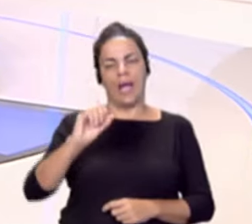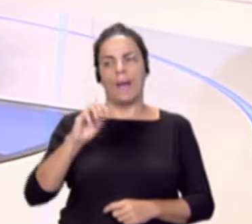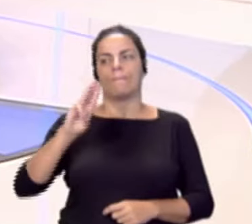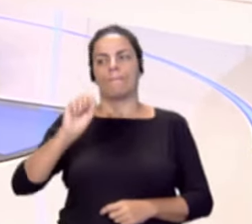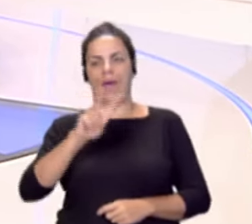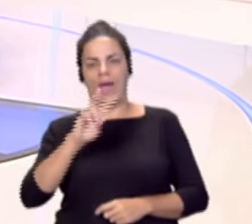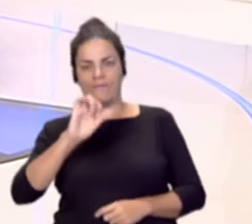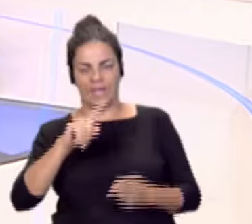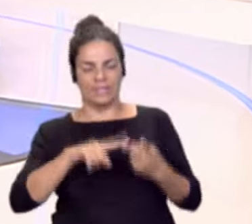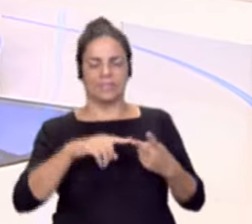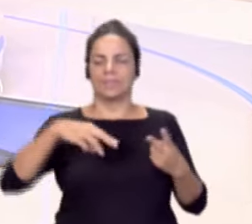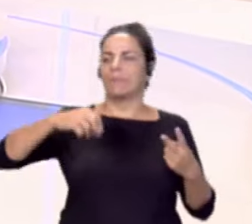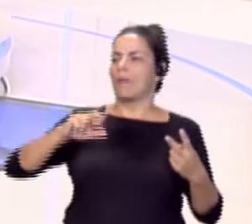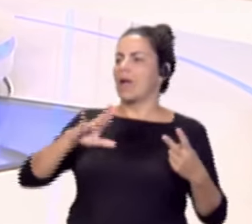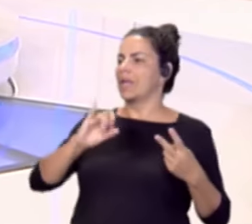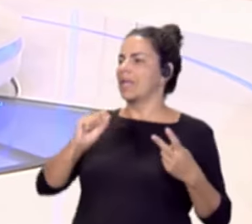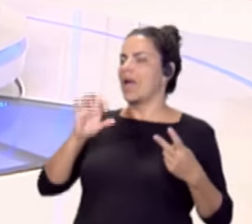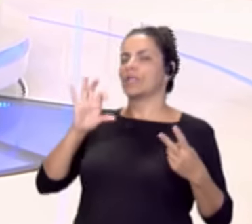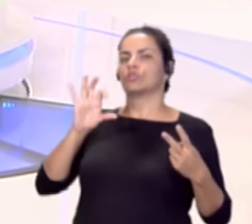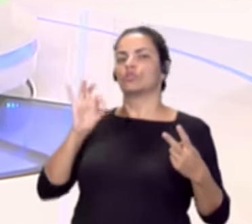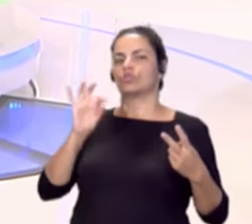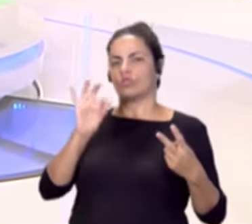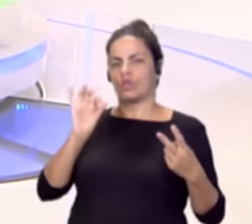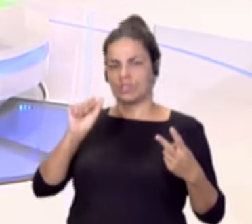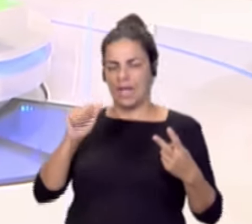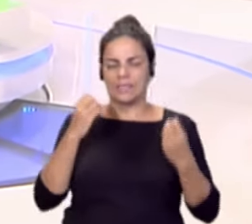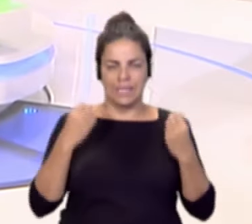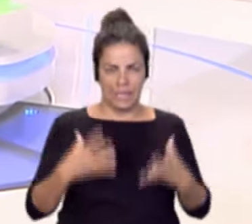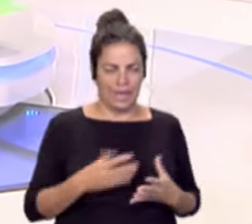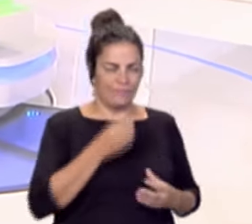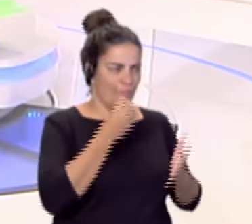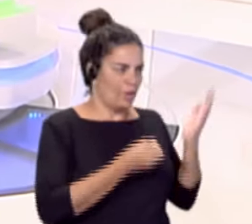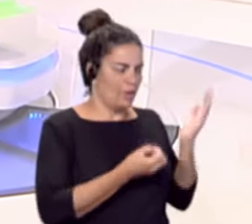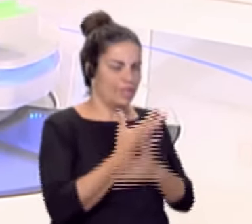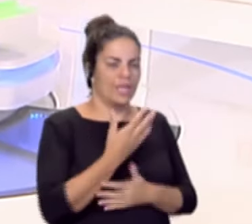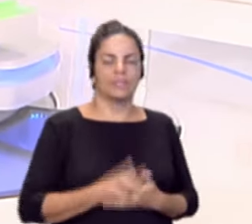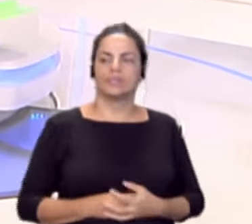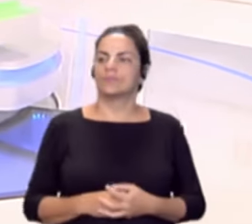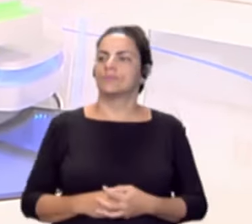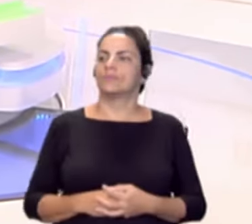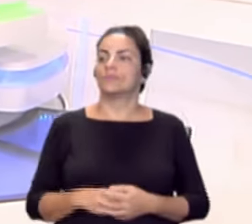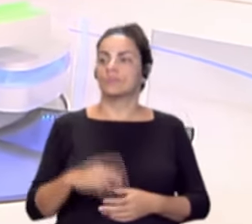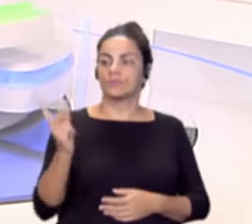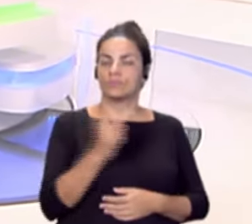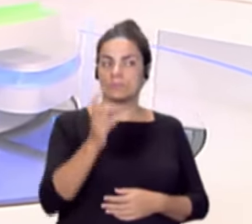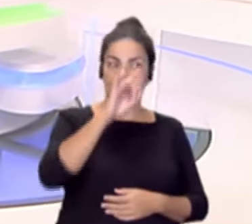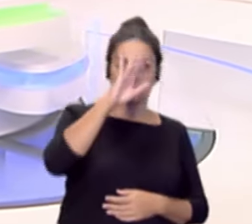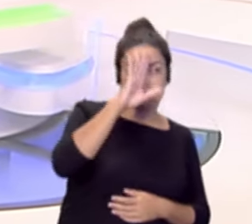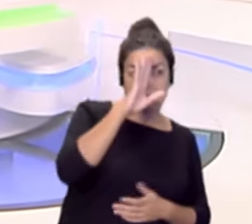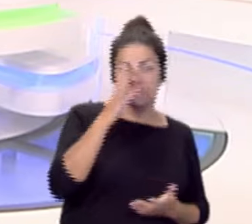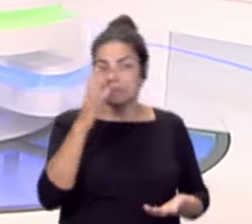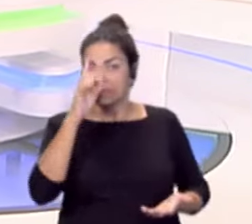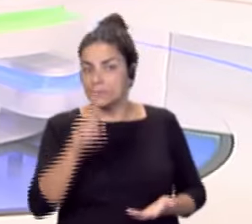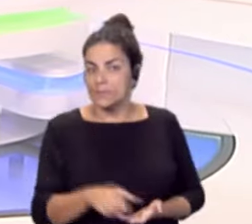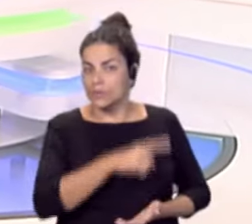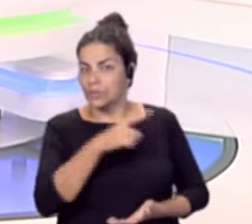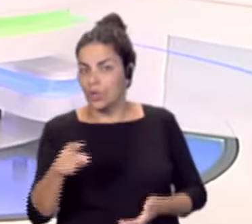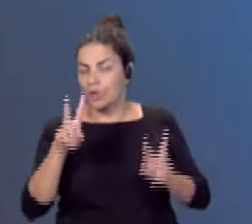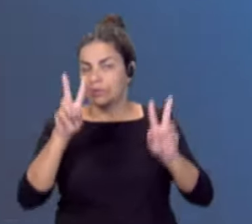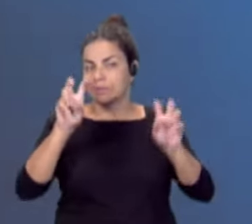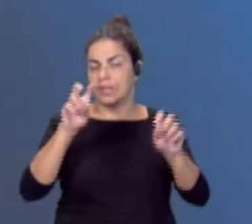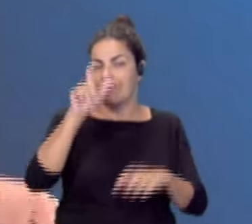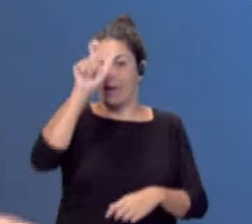buenos días. Y también María Sosa, ¿cómo están? Buenos días. Bueno, pues sorprendidos, no sé. Ahora nos contarán si sí o si no con lo que ha ocurrido con Íñigo